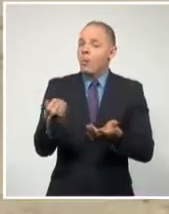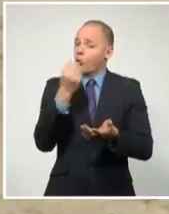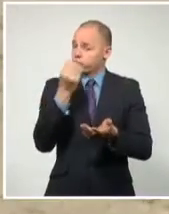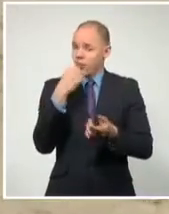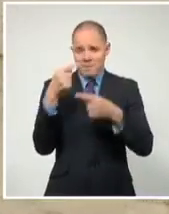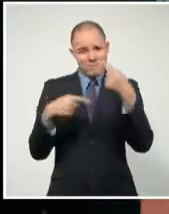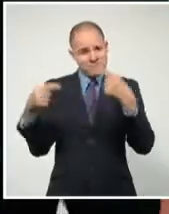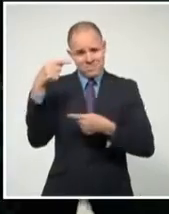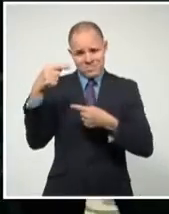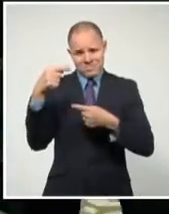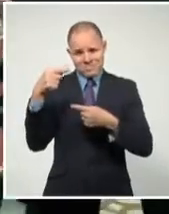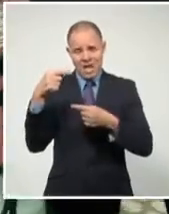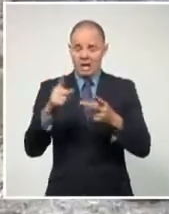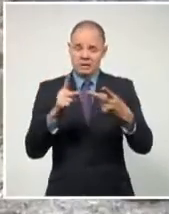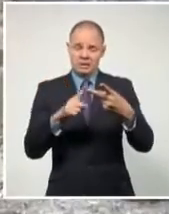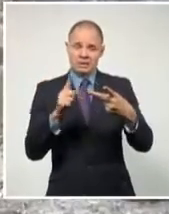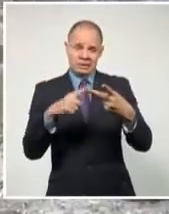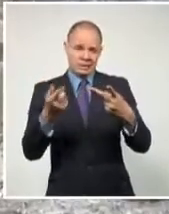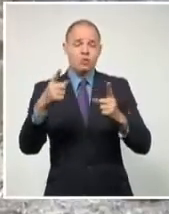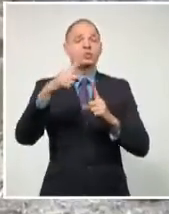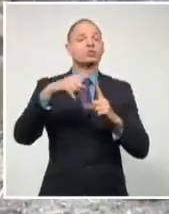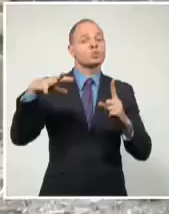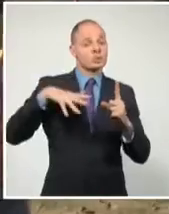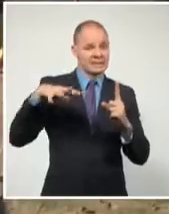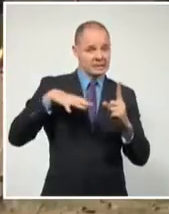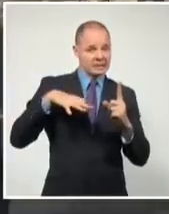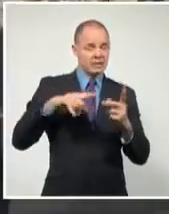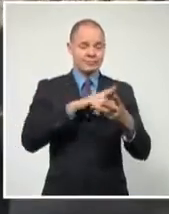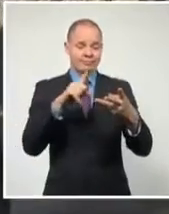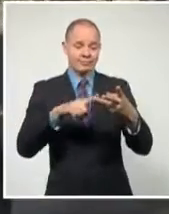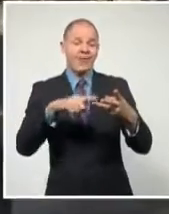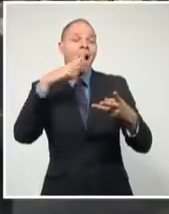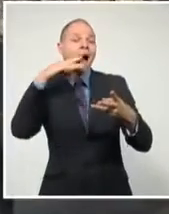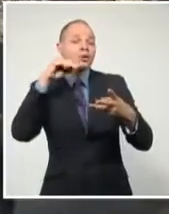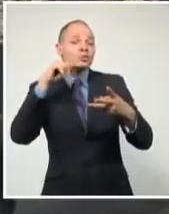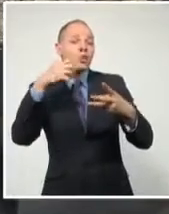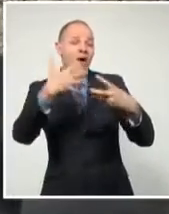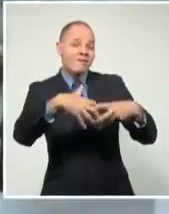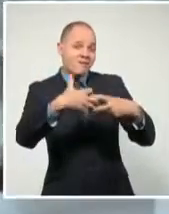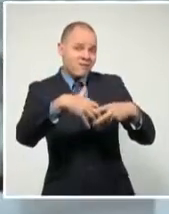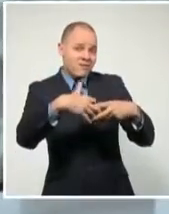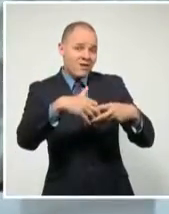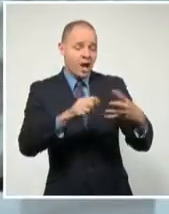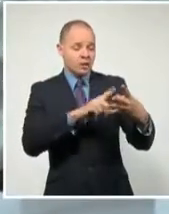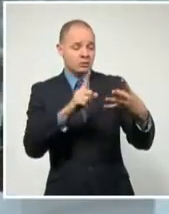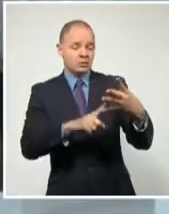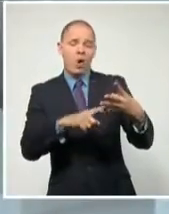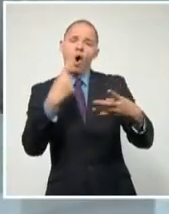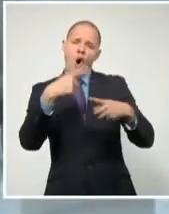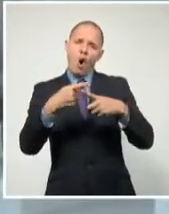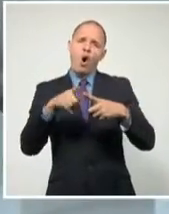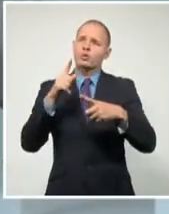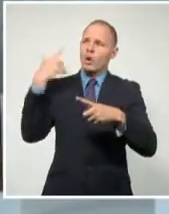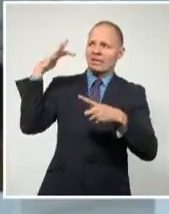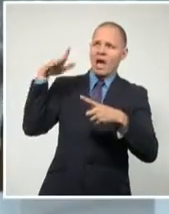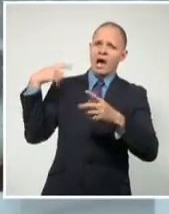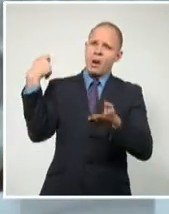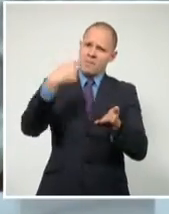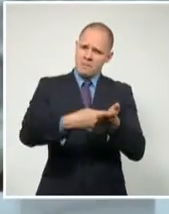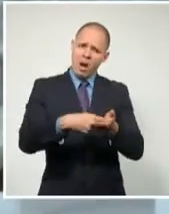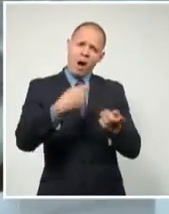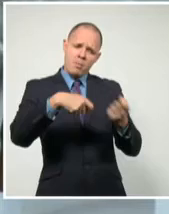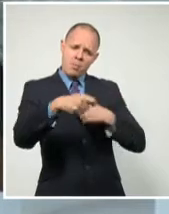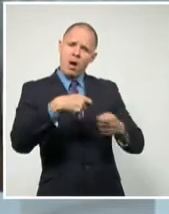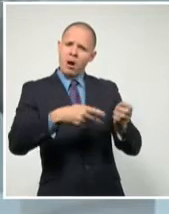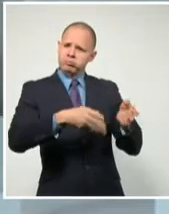alimentos, el turismo, la agroindustria azucarera, la construcción y la inversión extranjera. Por ejemplo, un